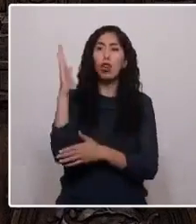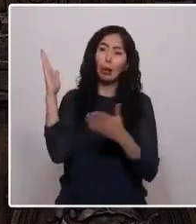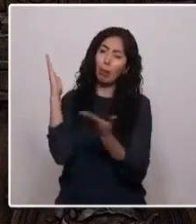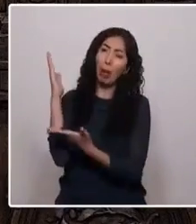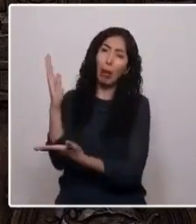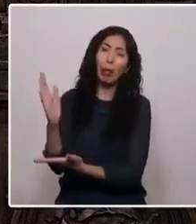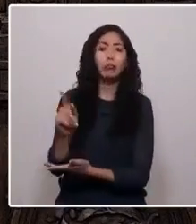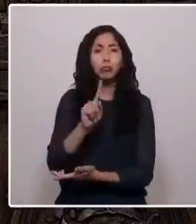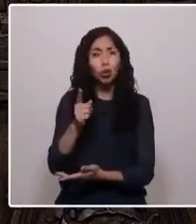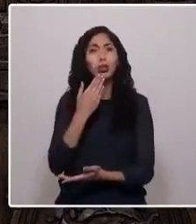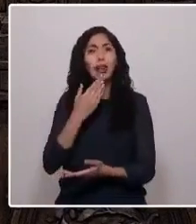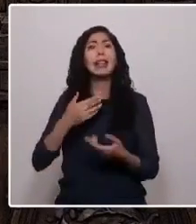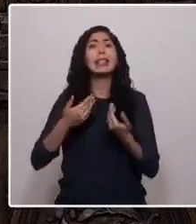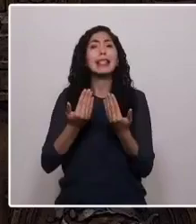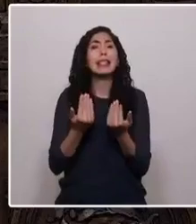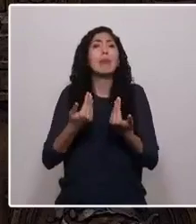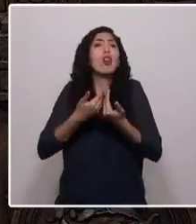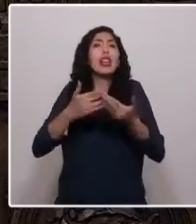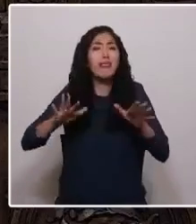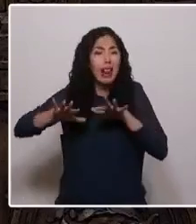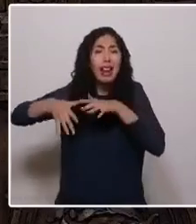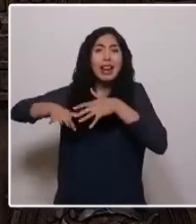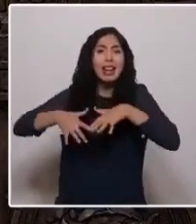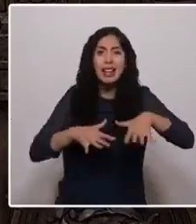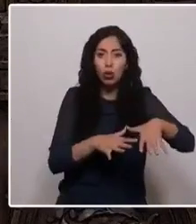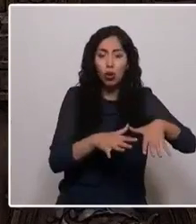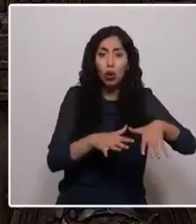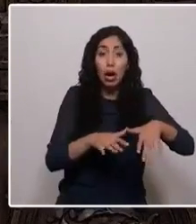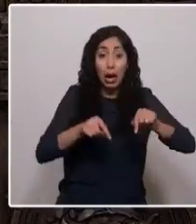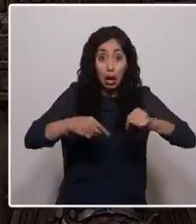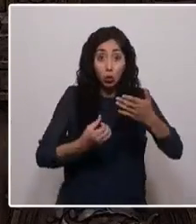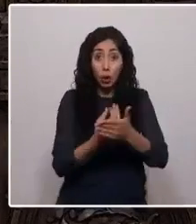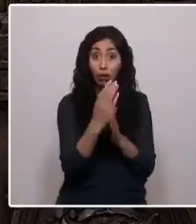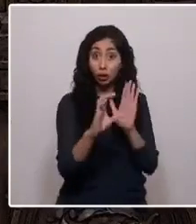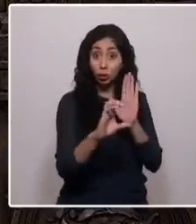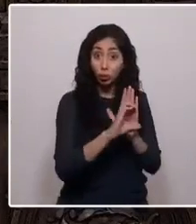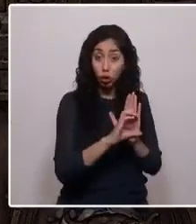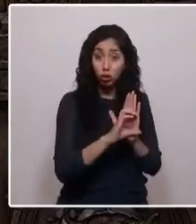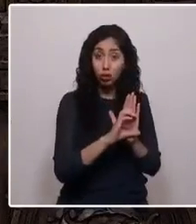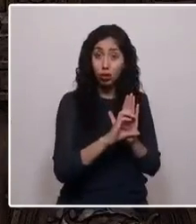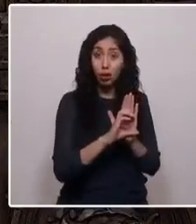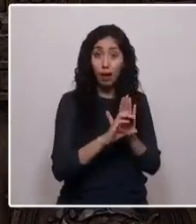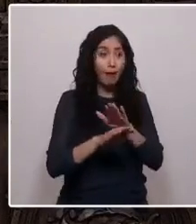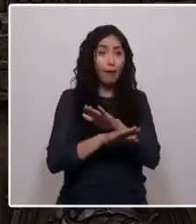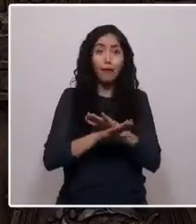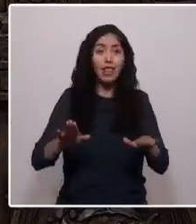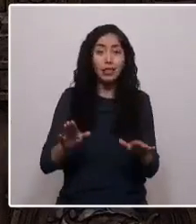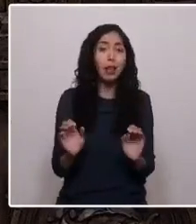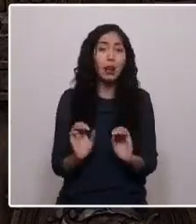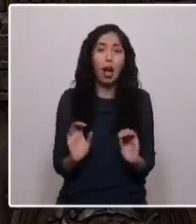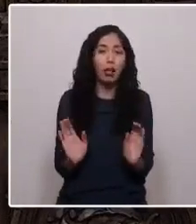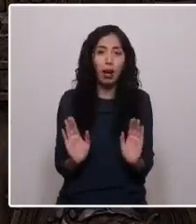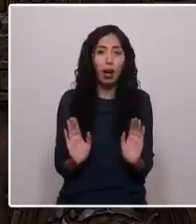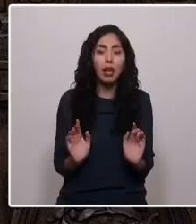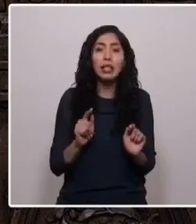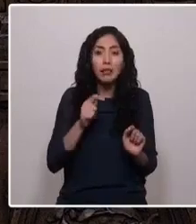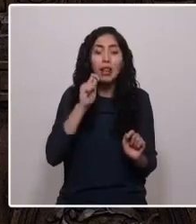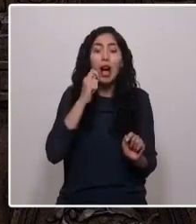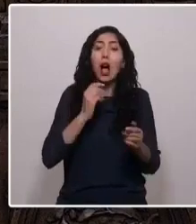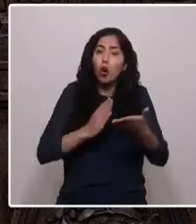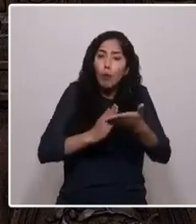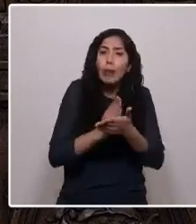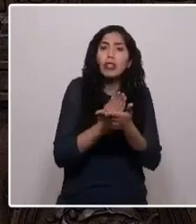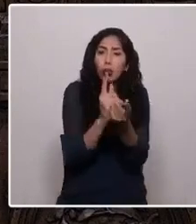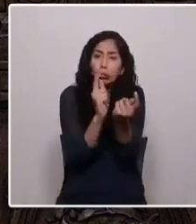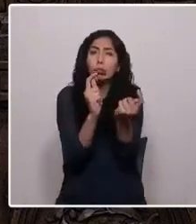pilmaiquén y el bío bío esta nueva constitución no es el fin de nada será el punto de partida para un camino de transformaciones que